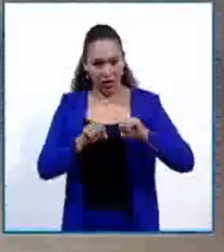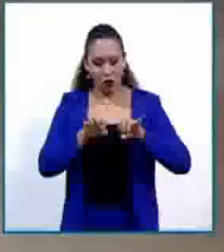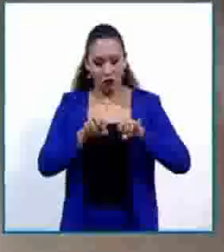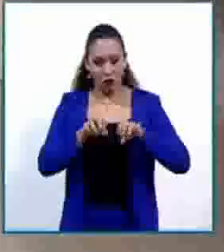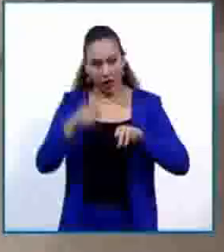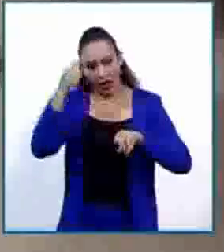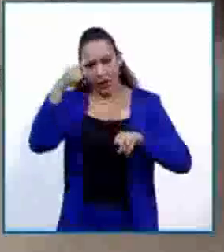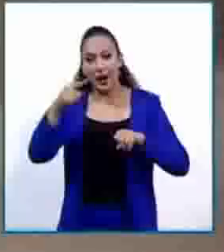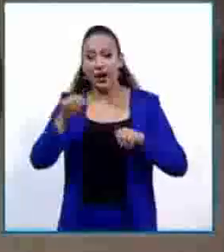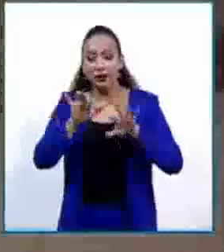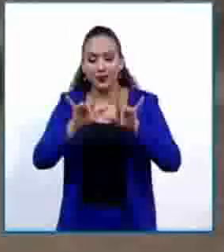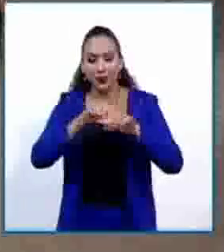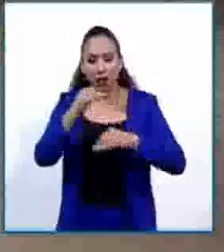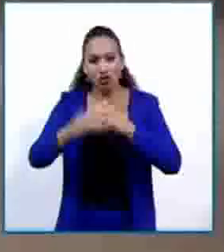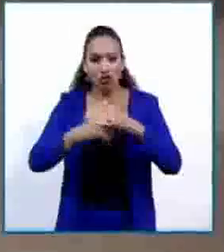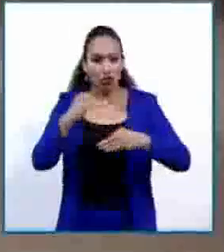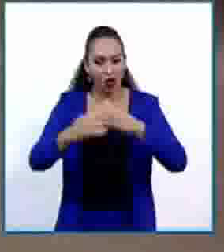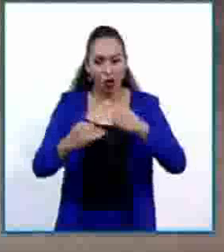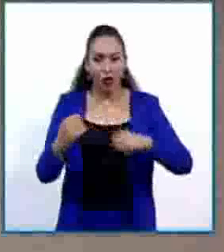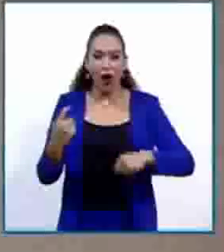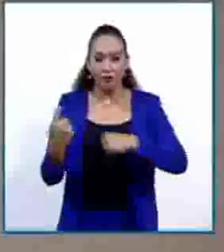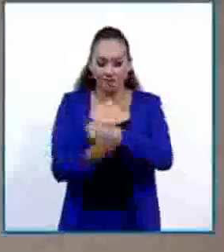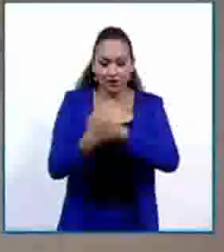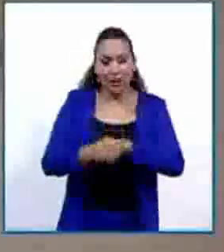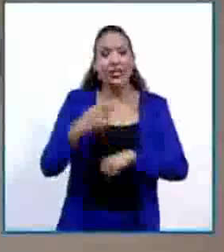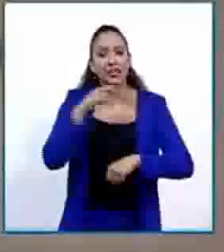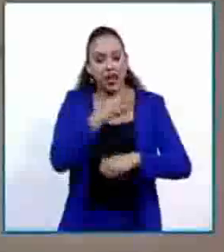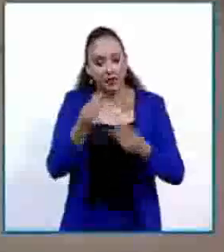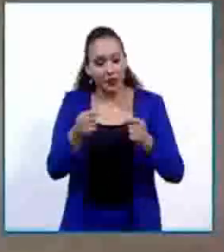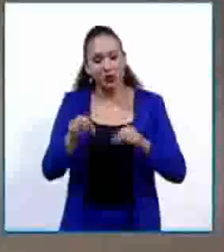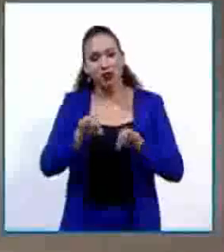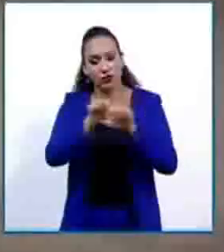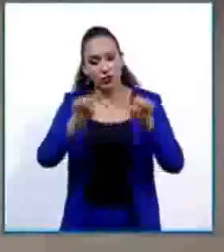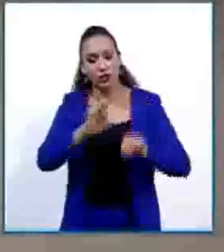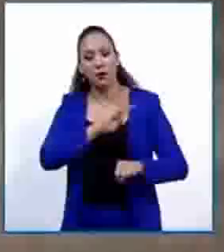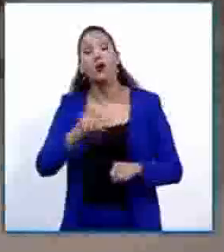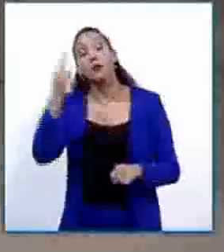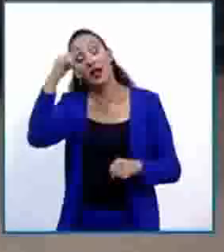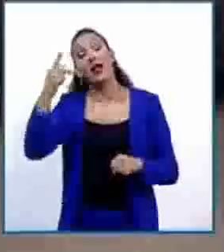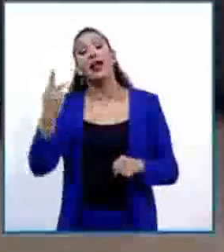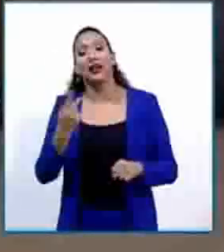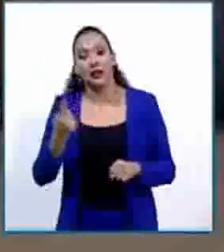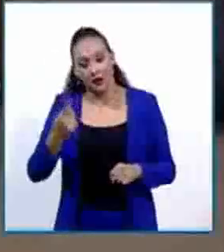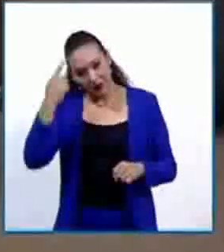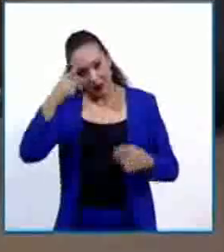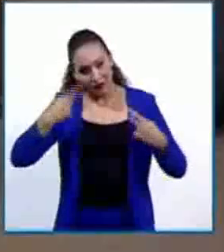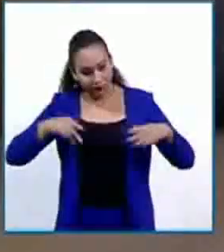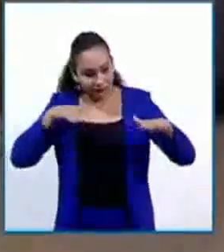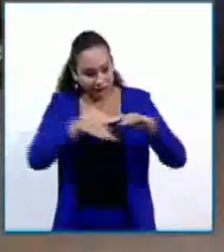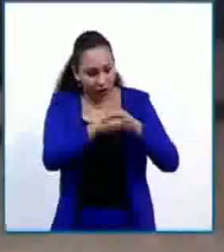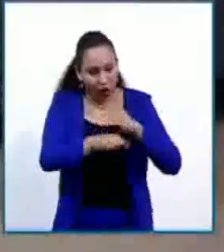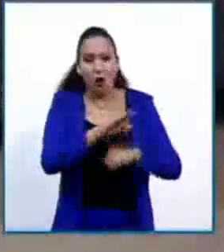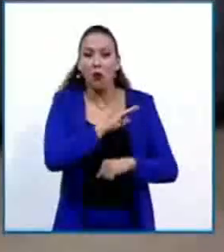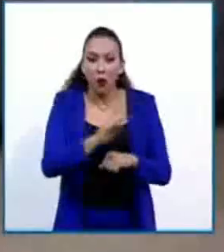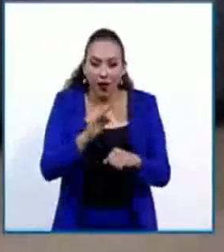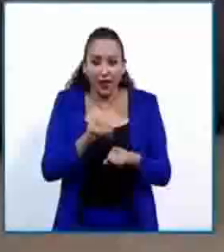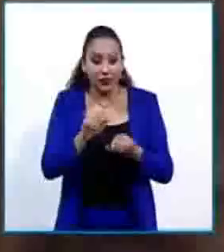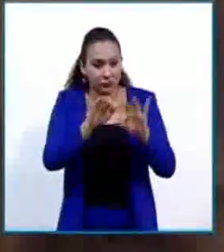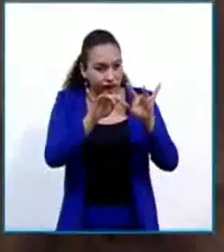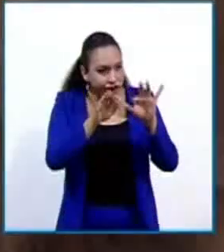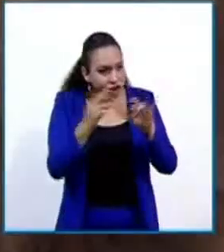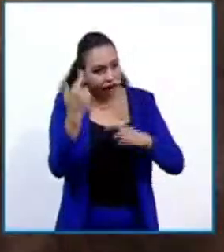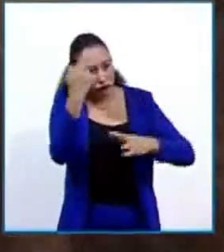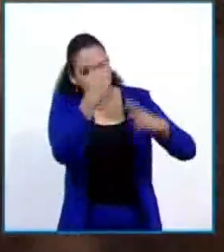acceso y consulta de la plataforma será pública, salvo las excepciones previstas en el propio código y cuando lo considere la